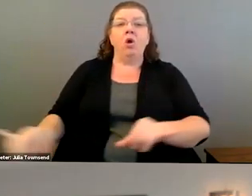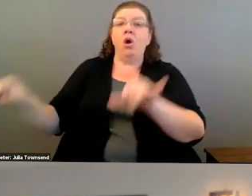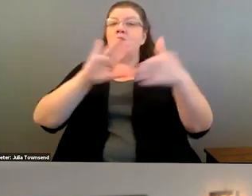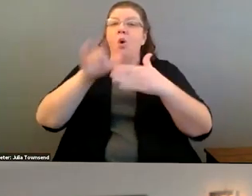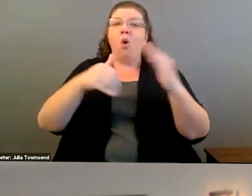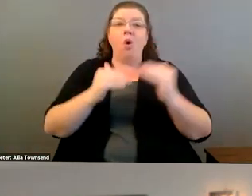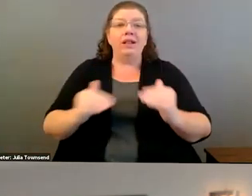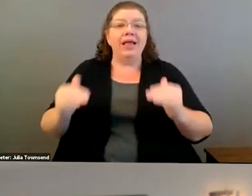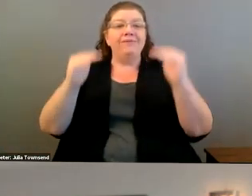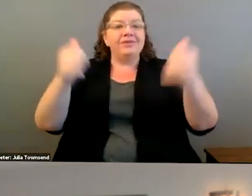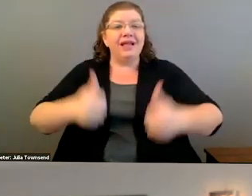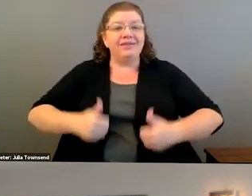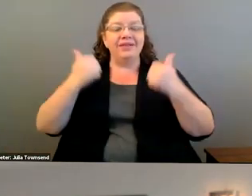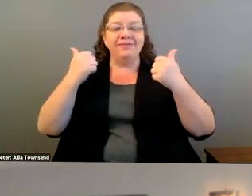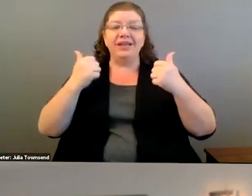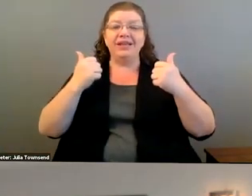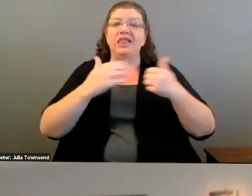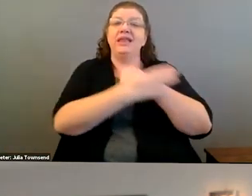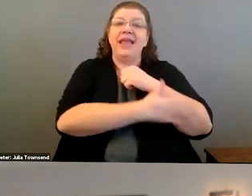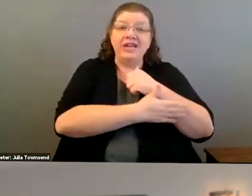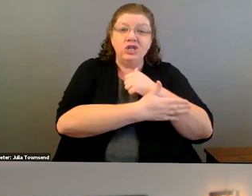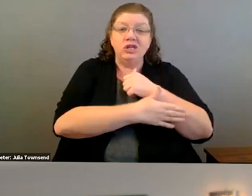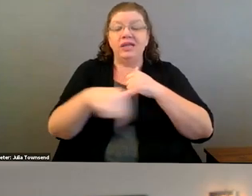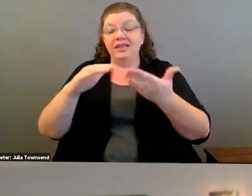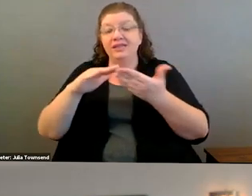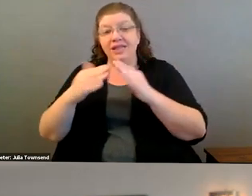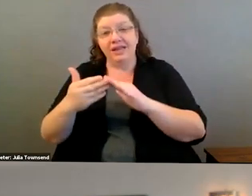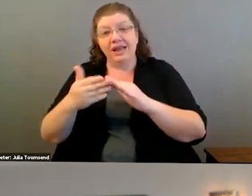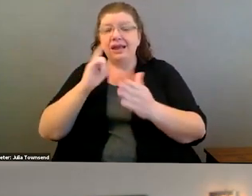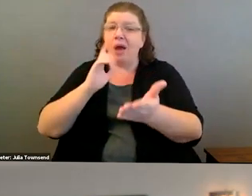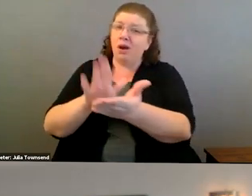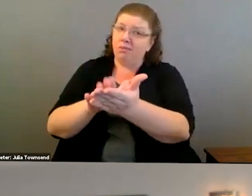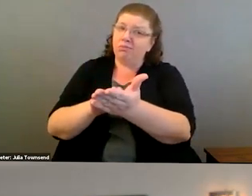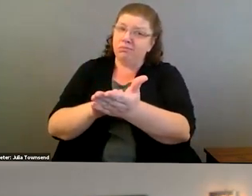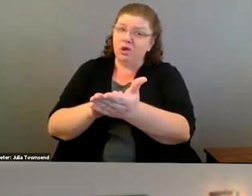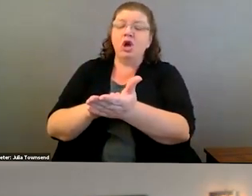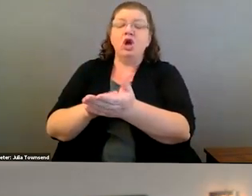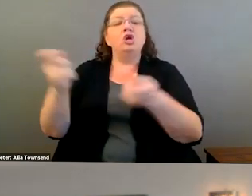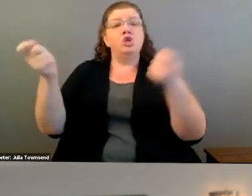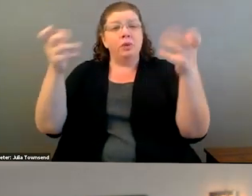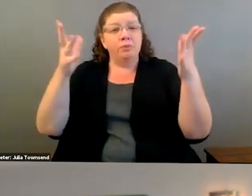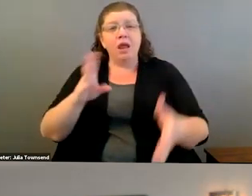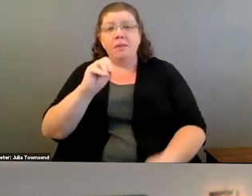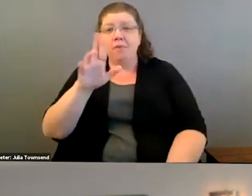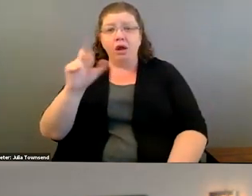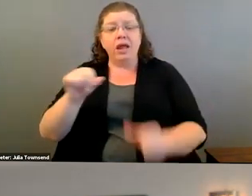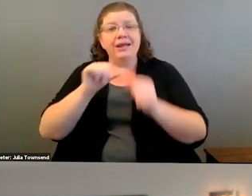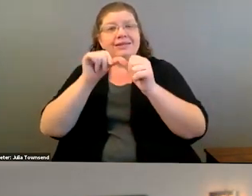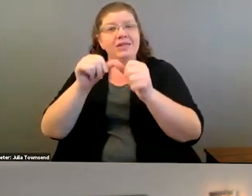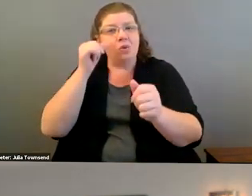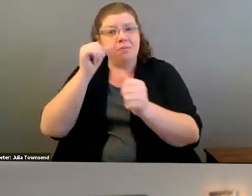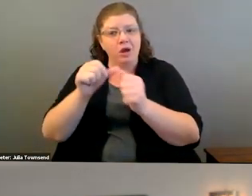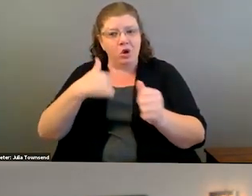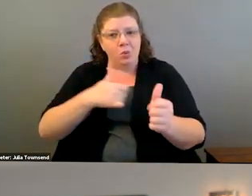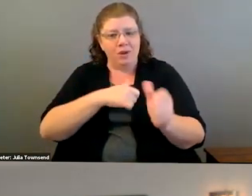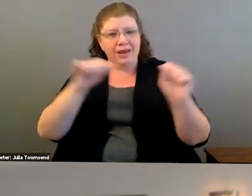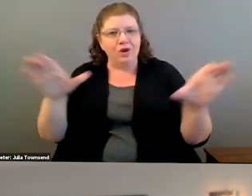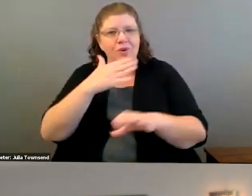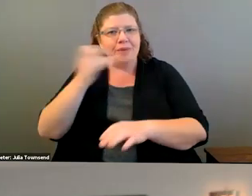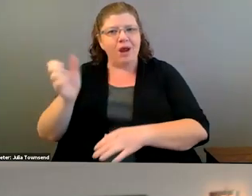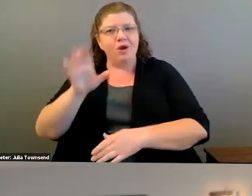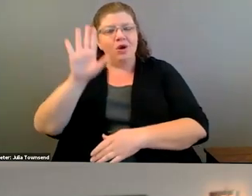estándares de vida que existen en nuestra ciudad nuestra nación y de nuevo quiero aplaudir al suplente de maldonado por su conciso recolectores consistentes de que podemos hacer